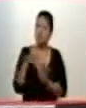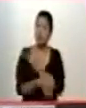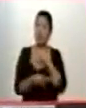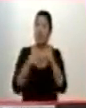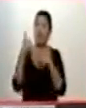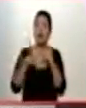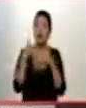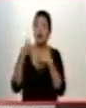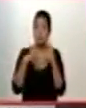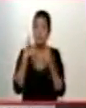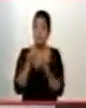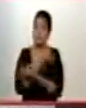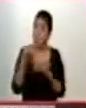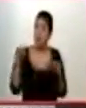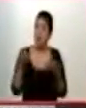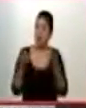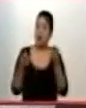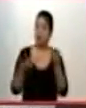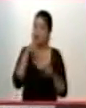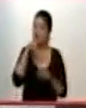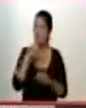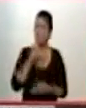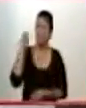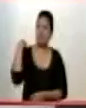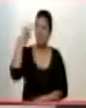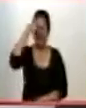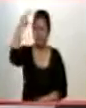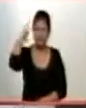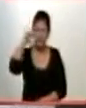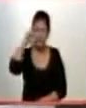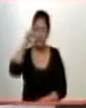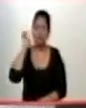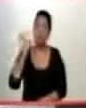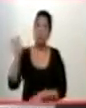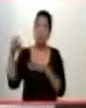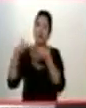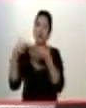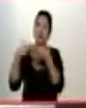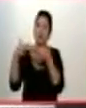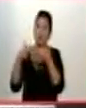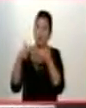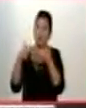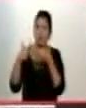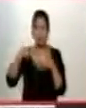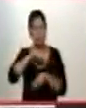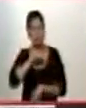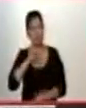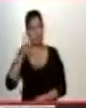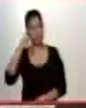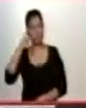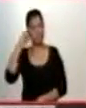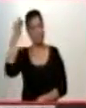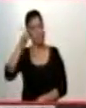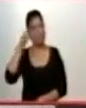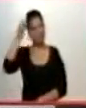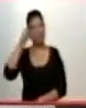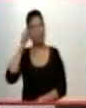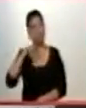declaraciones insolentes que dio ayer el canciller de la República Cooperativa de Guyana, que nos llama a todos a la reflexión y a